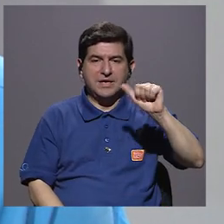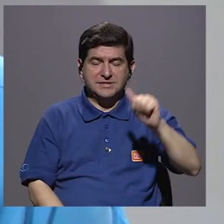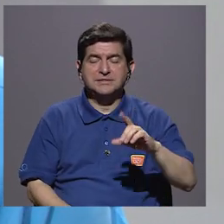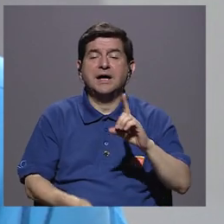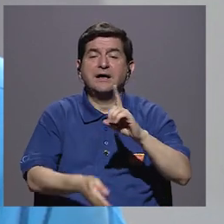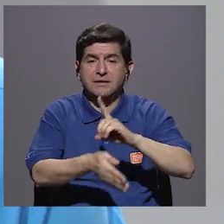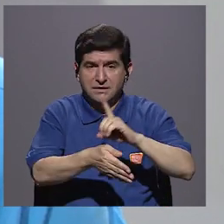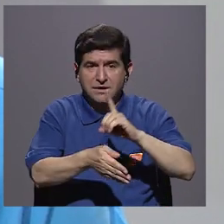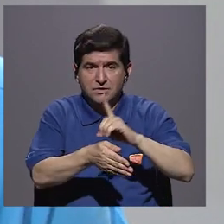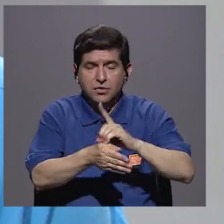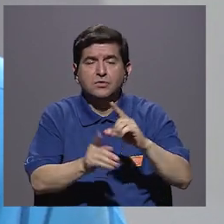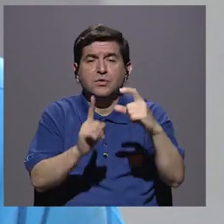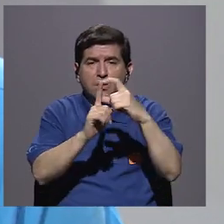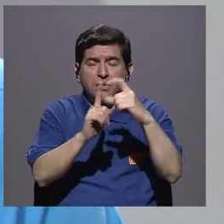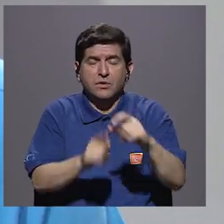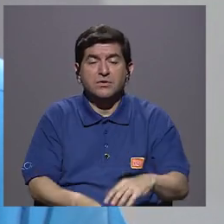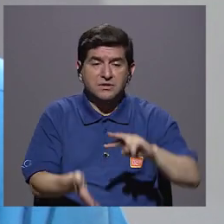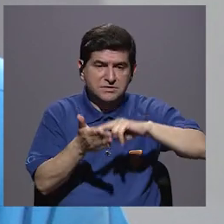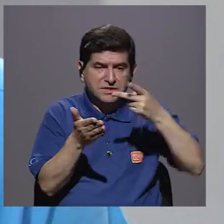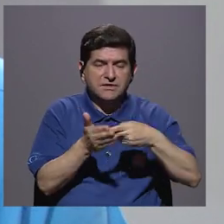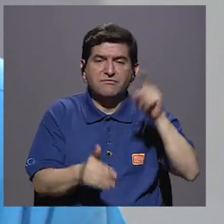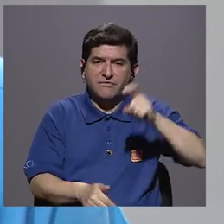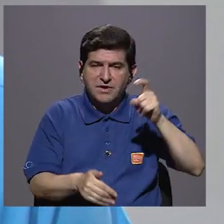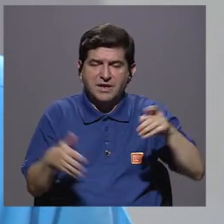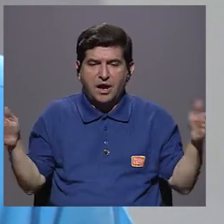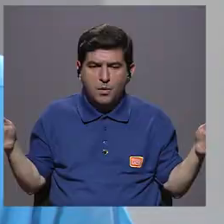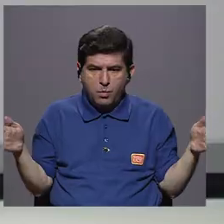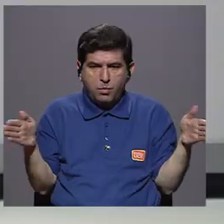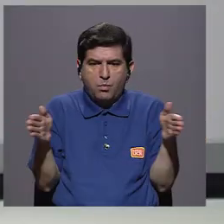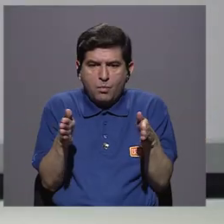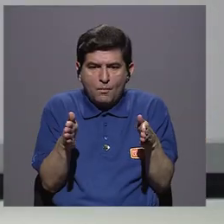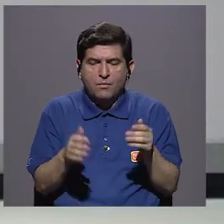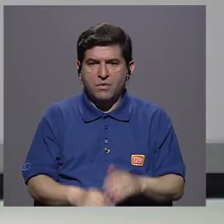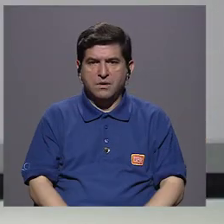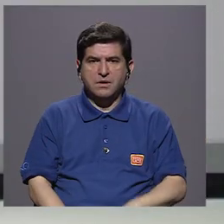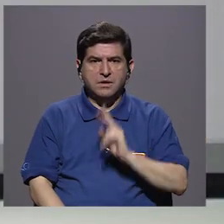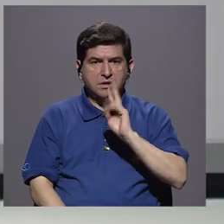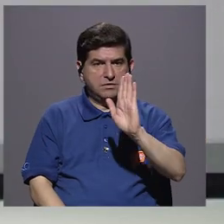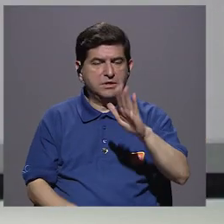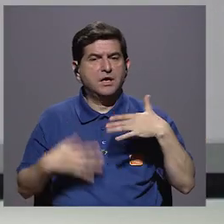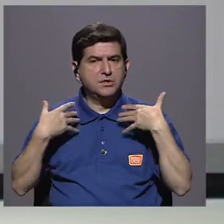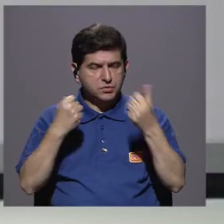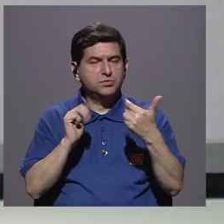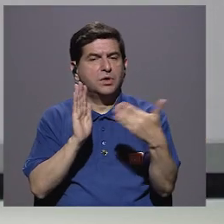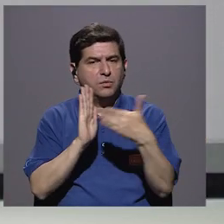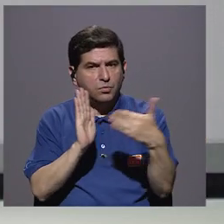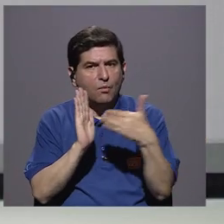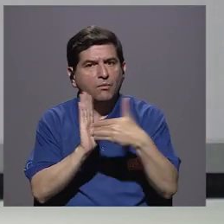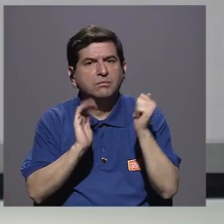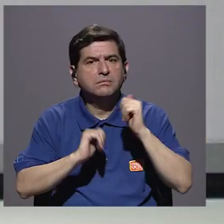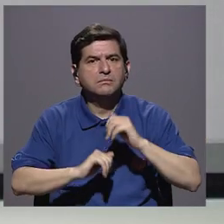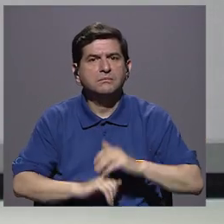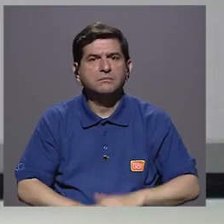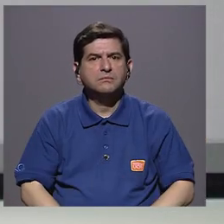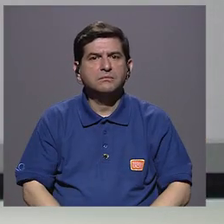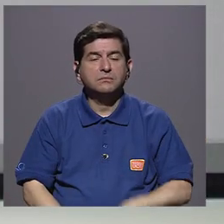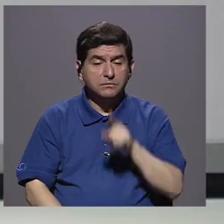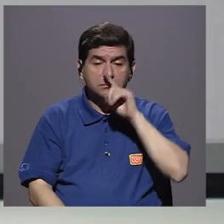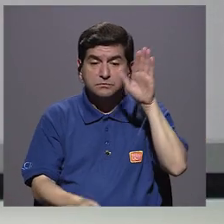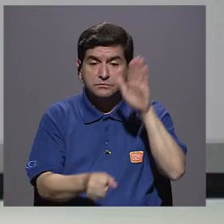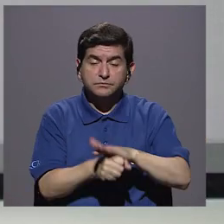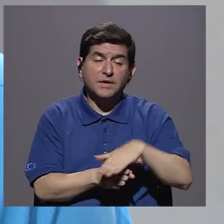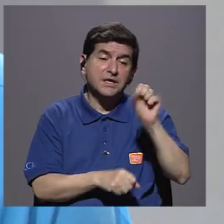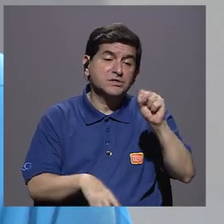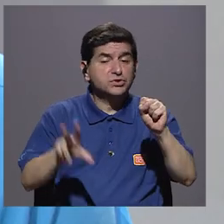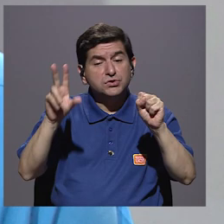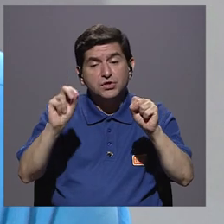un término médico que quiere decir que tiene que bajar de peso porque realmente su salud está siendo afectada. Entonces, eso es cumplir